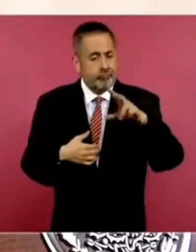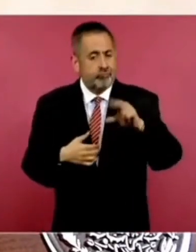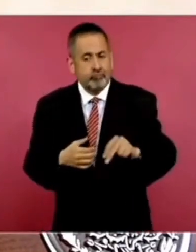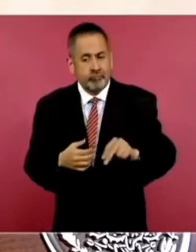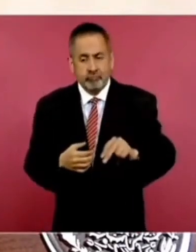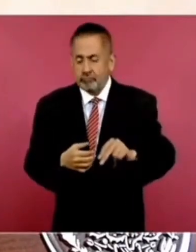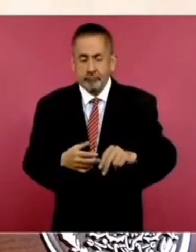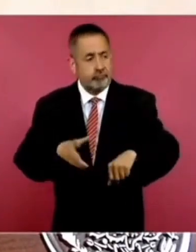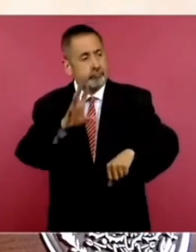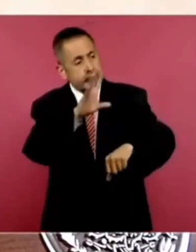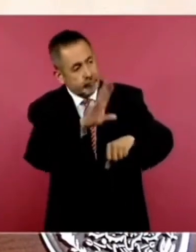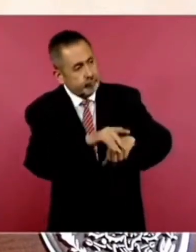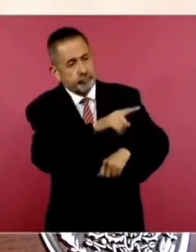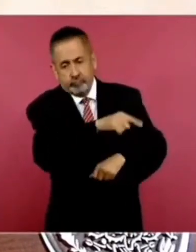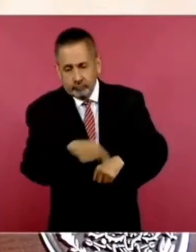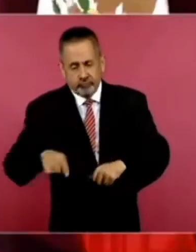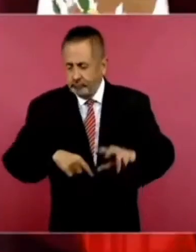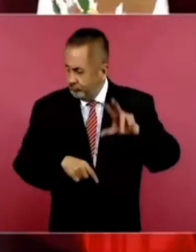concesiones.